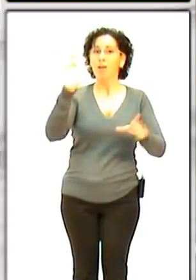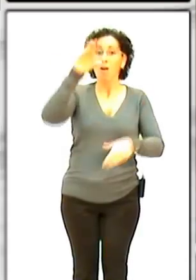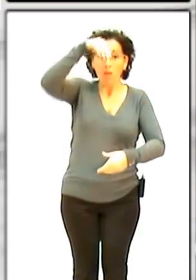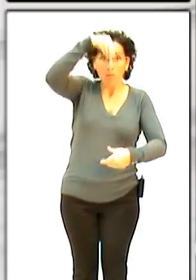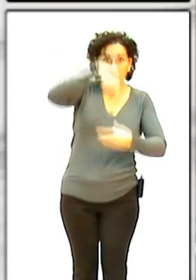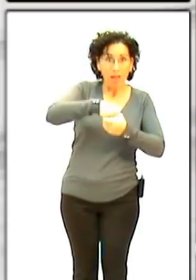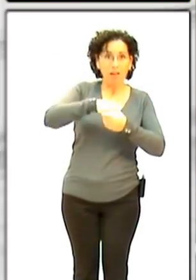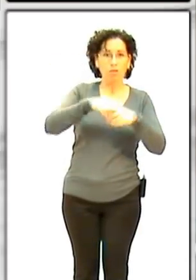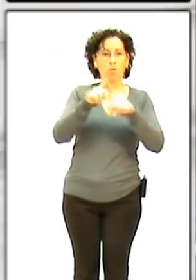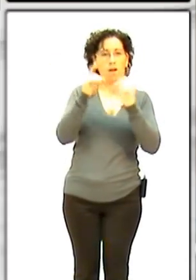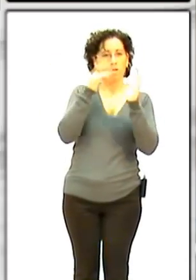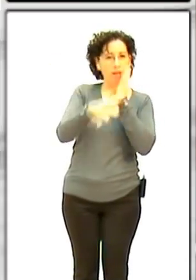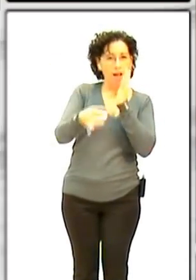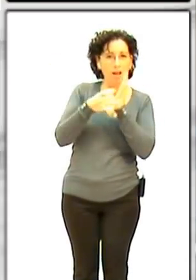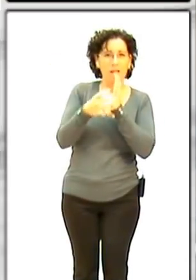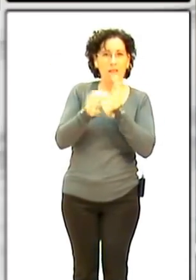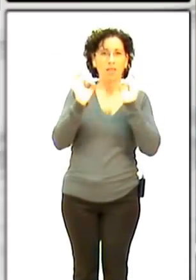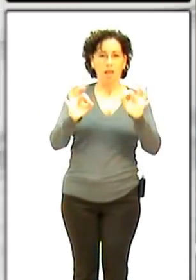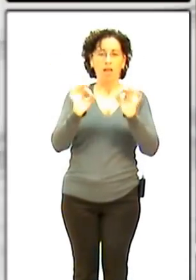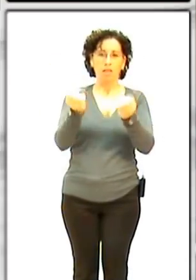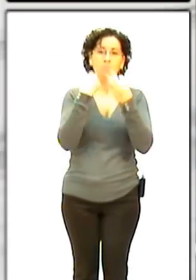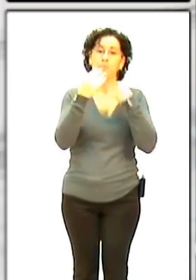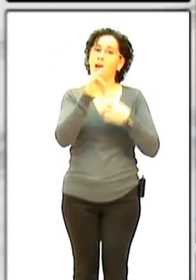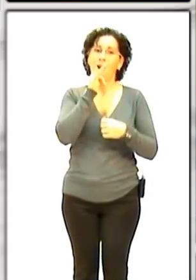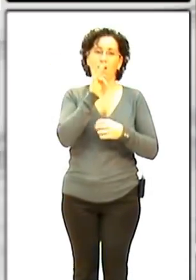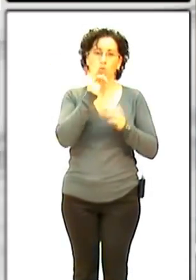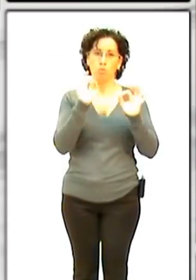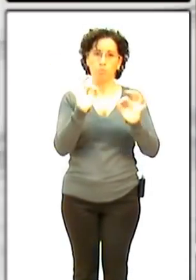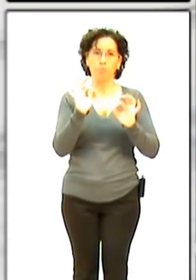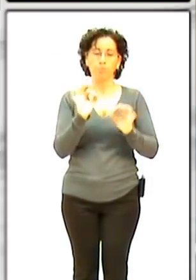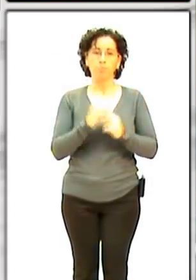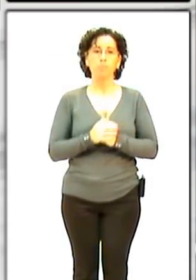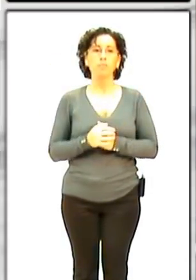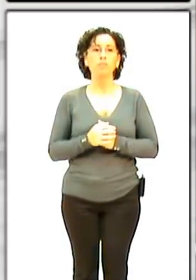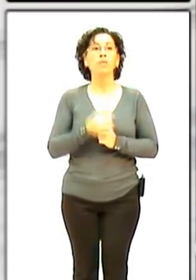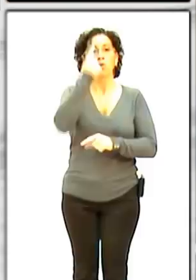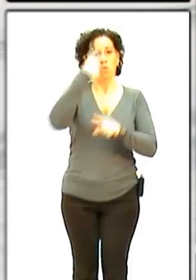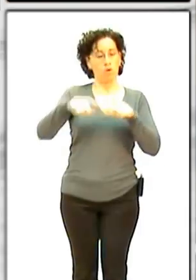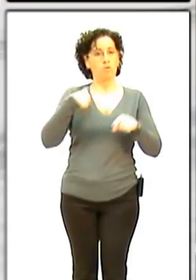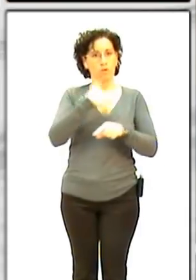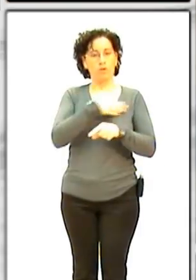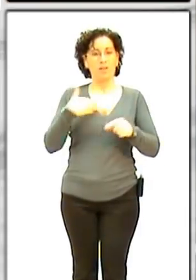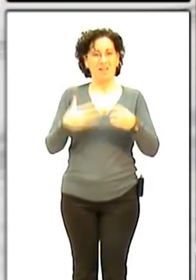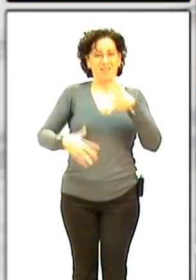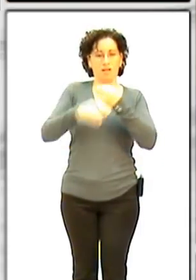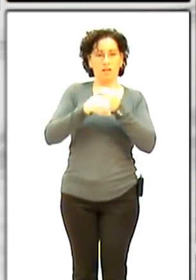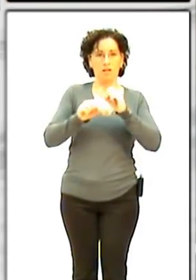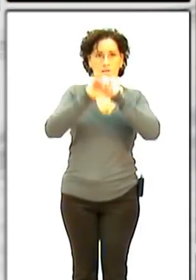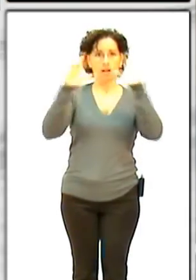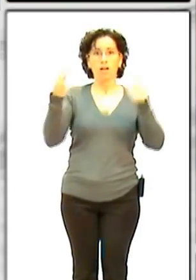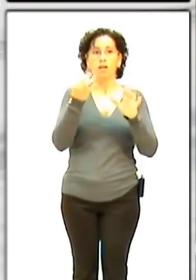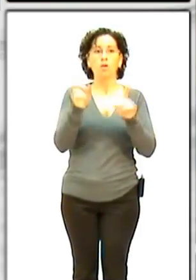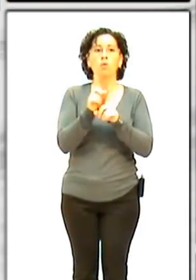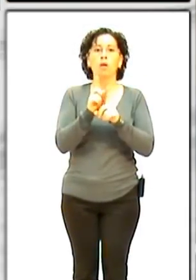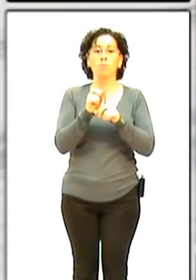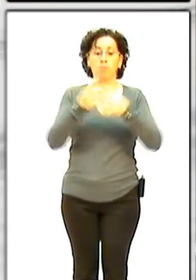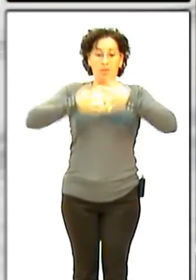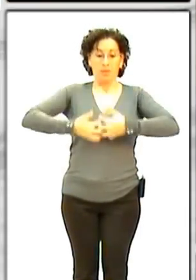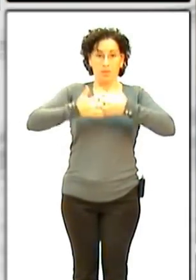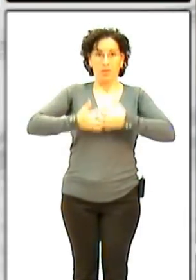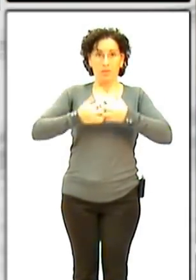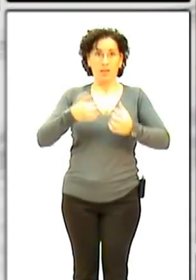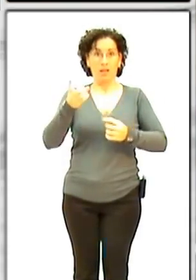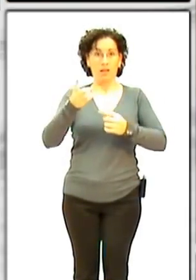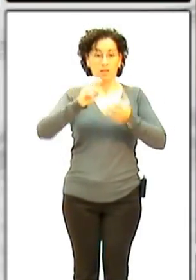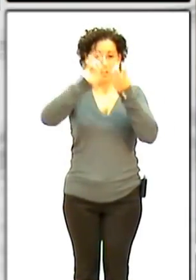precisión, de la calidad cartográfica y un asunto más que quería dejar un poquito claro, que también es la ergonomía de uso de los dispositivos, es